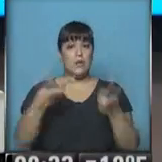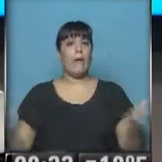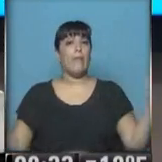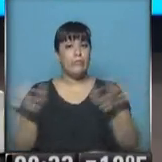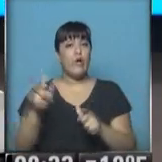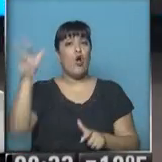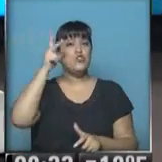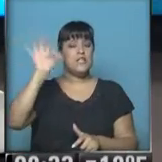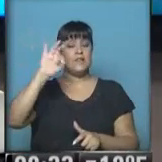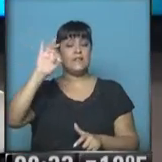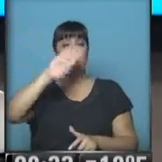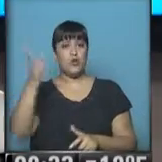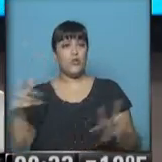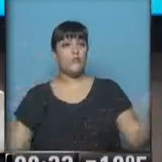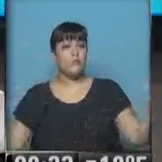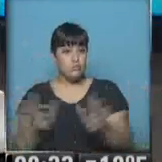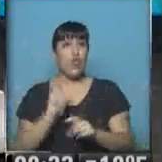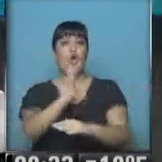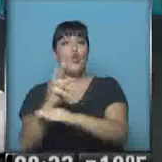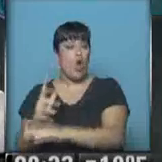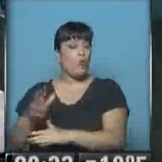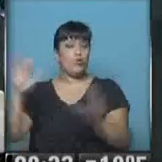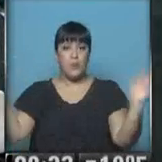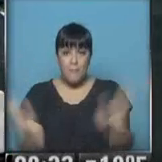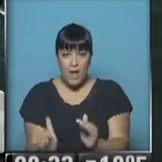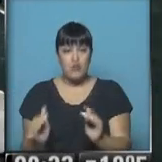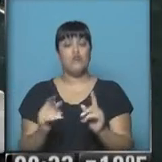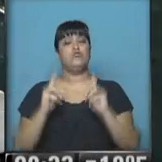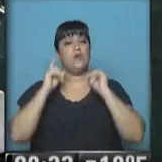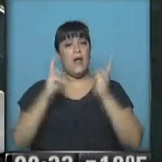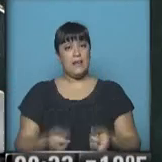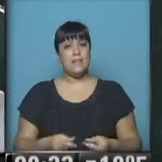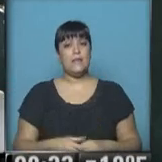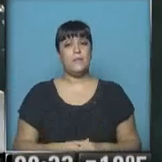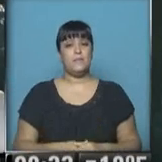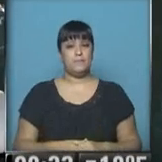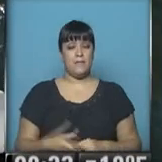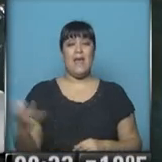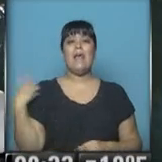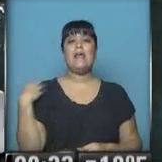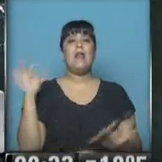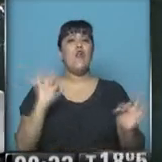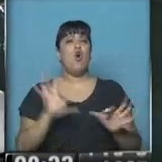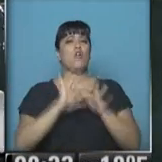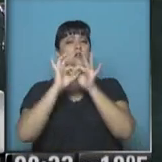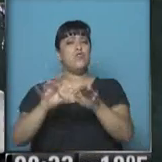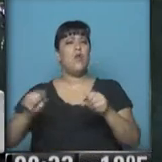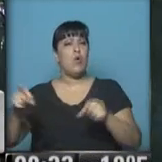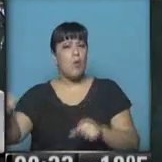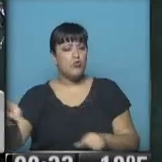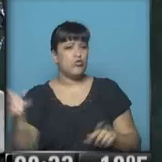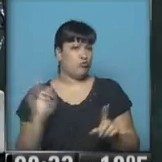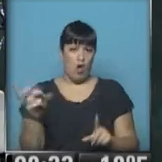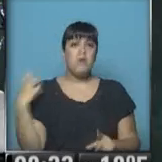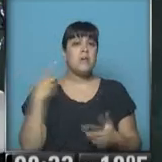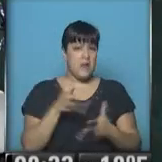80% los arrebatos en Entre Ríos hoy sancion a la a nivel general o relacionad con motos nivel general